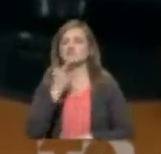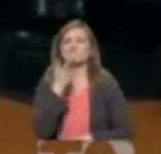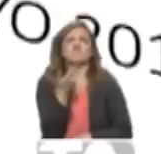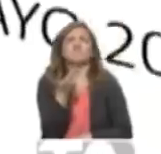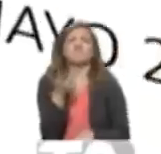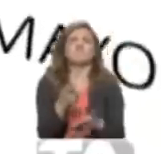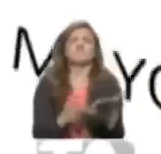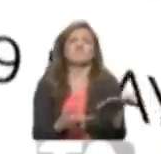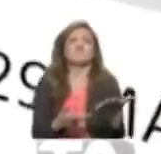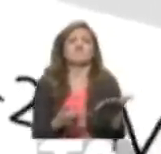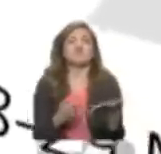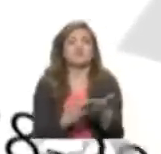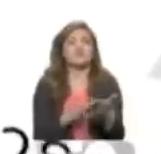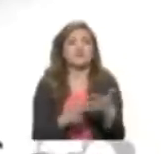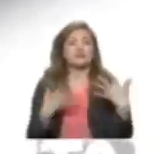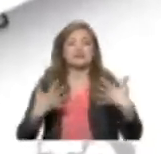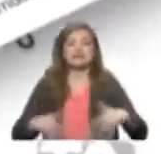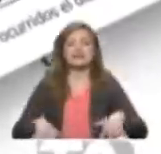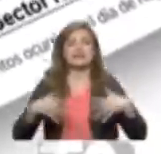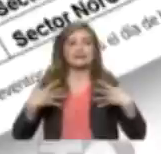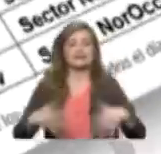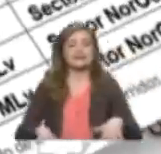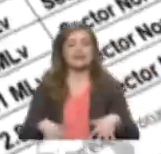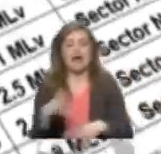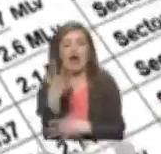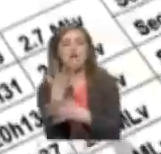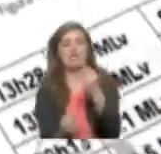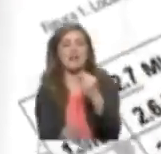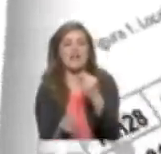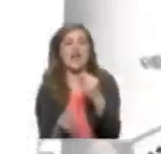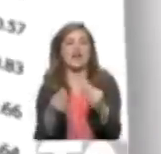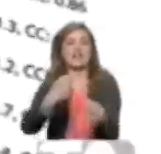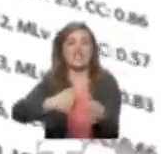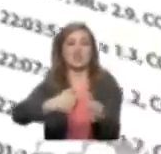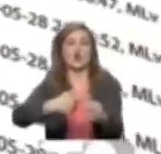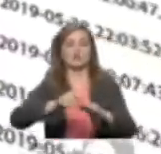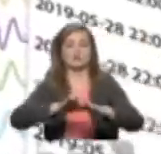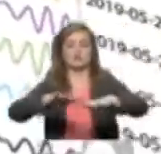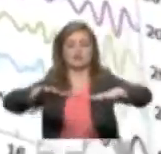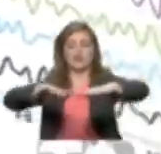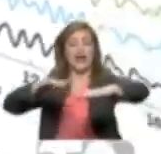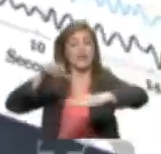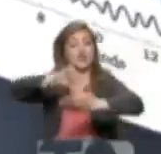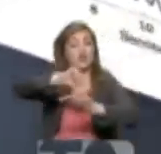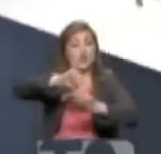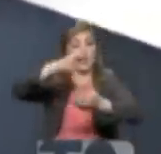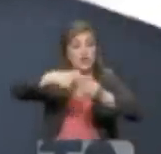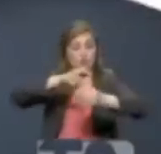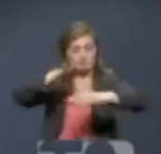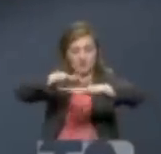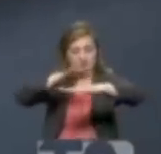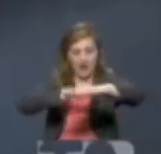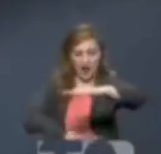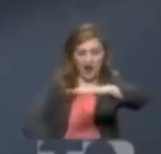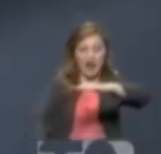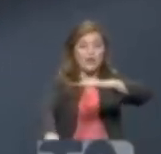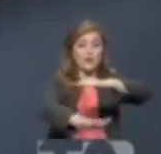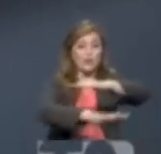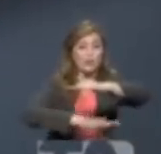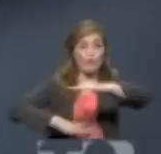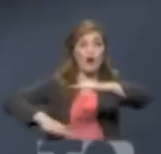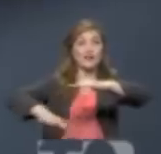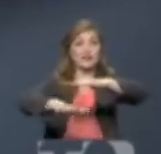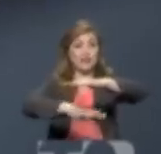sísmico a un movimiento de la denominada falla de quito que está debajo de la ciudad los de este martes se ubicaron